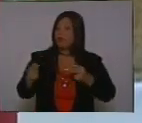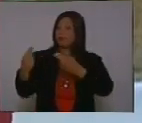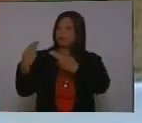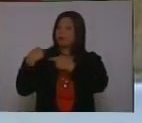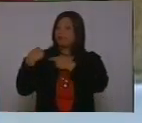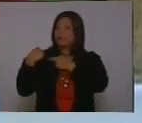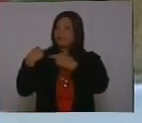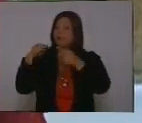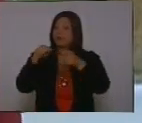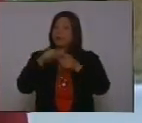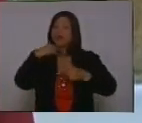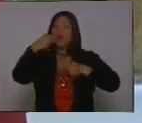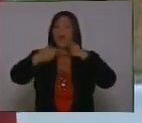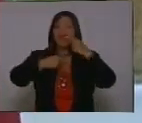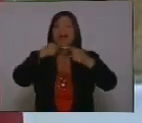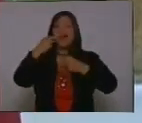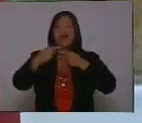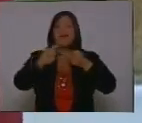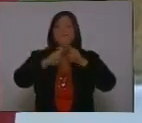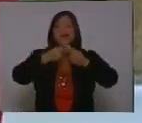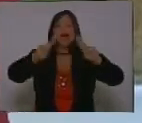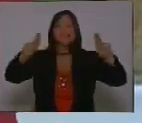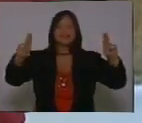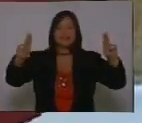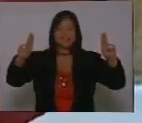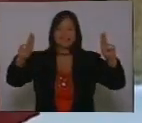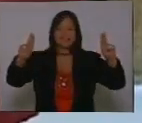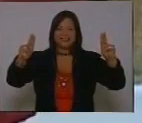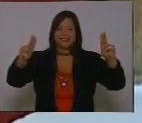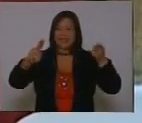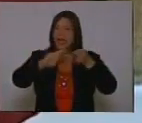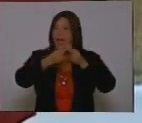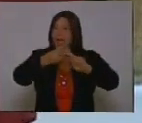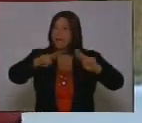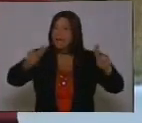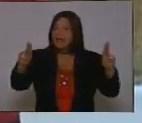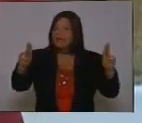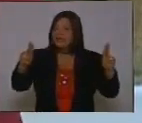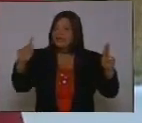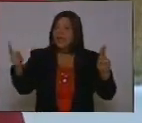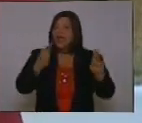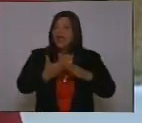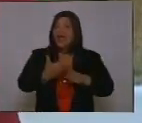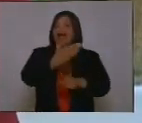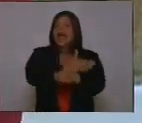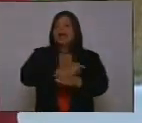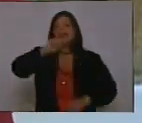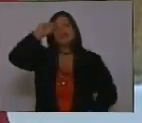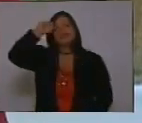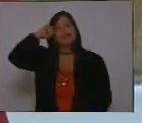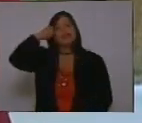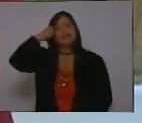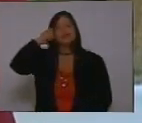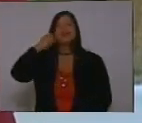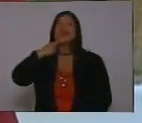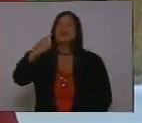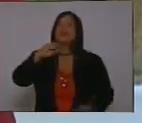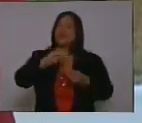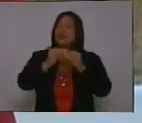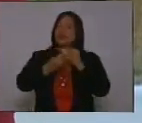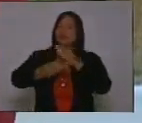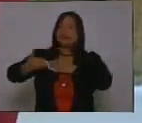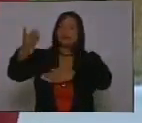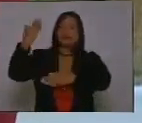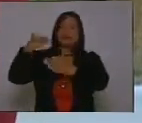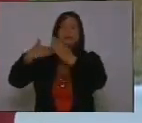corresponde hablar de la paz. Y no podría hablar de la paz sin antes recordar esos hechos